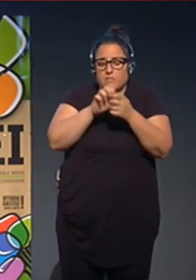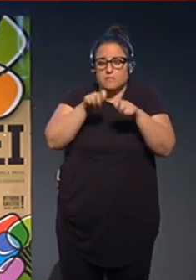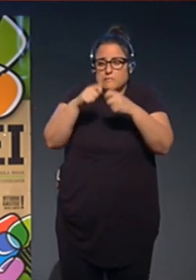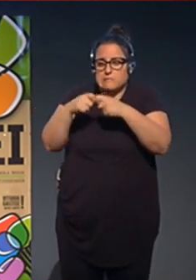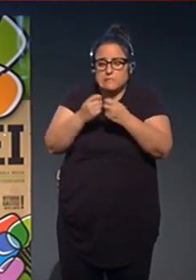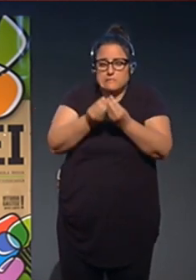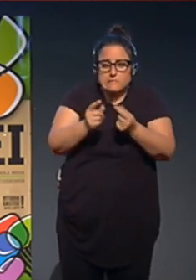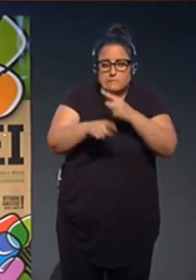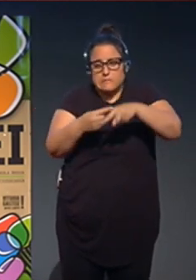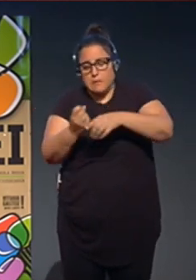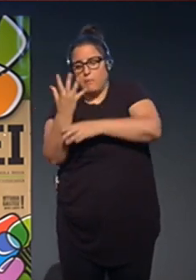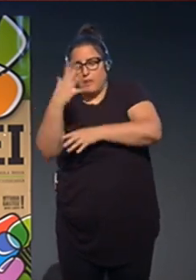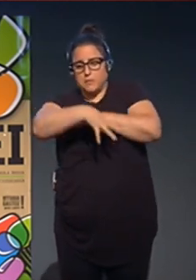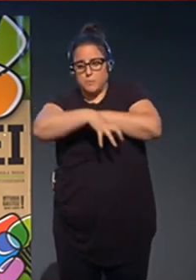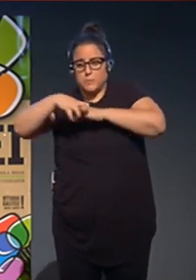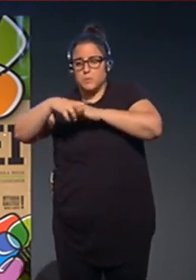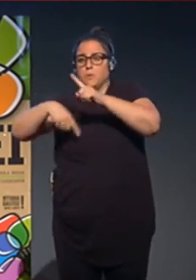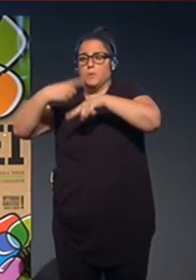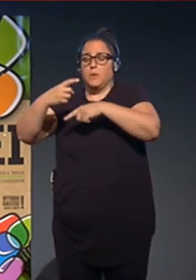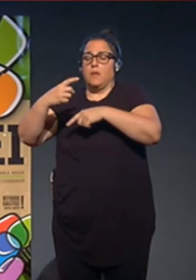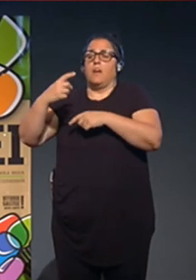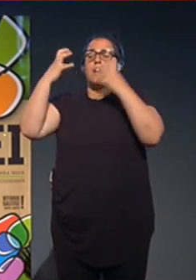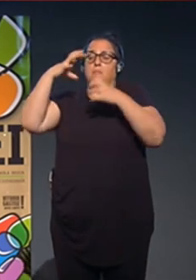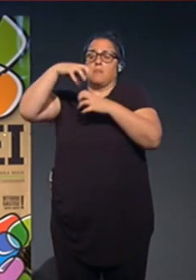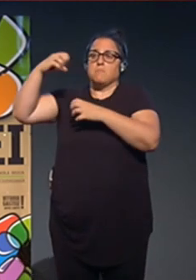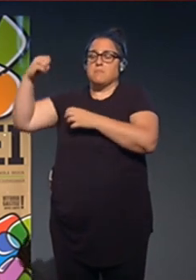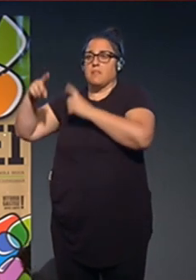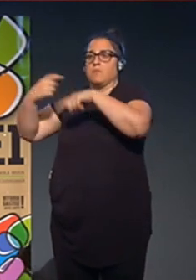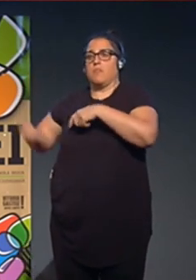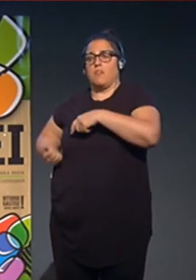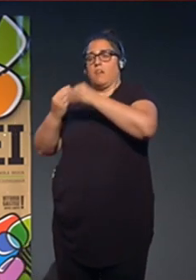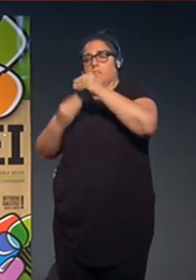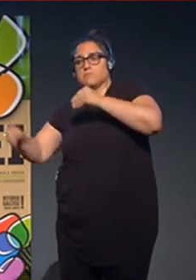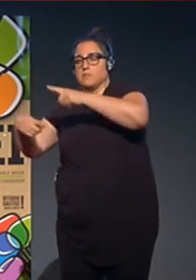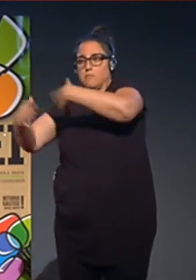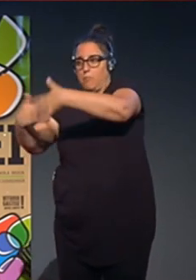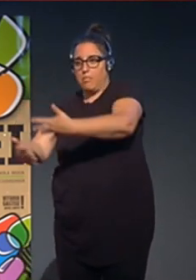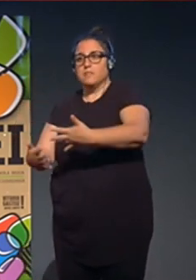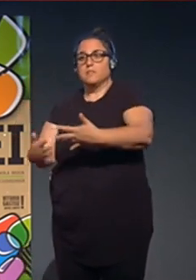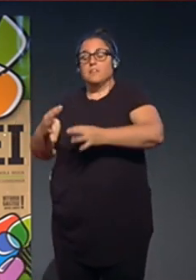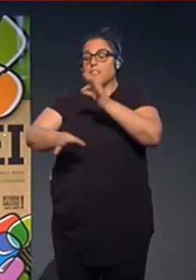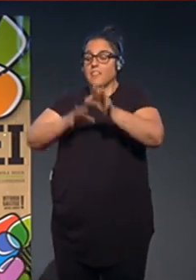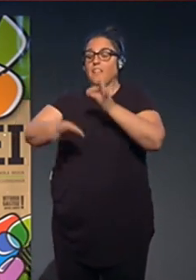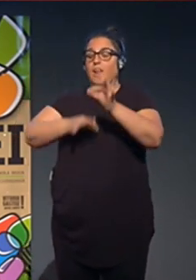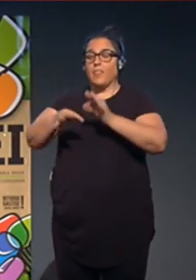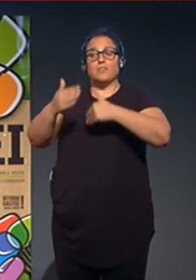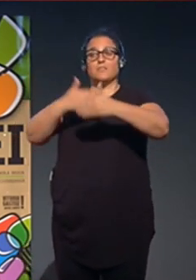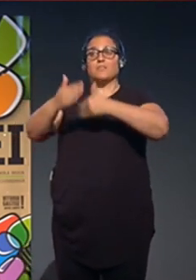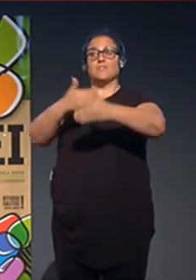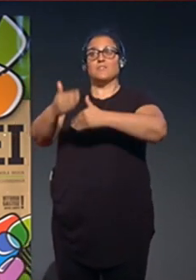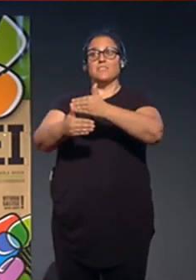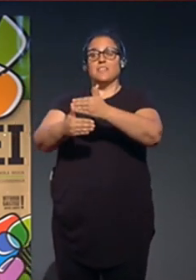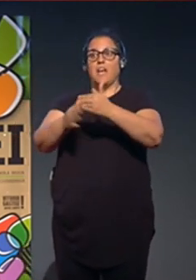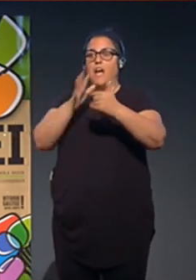animales y los animales a su vez defecaba y volvían esa estos los hemos roto y esos gases ese lo que antes debía